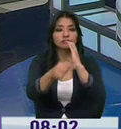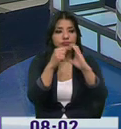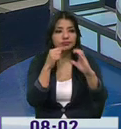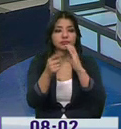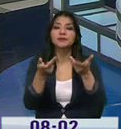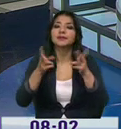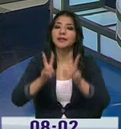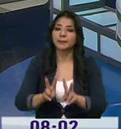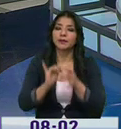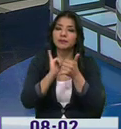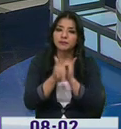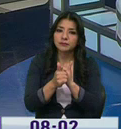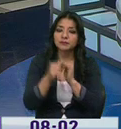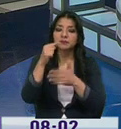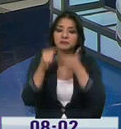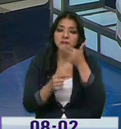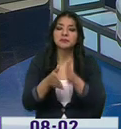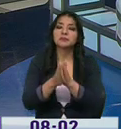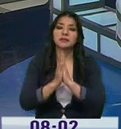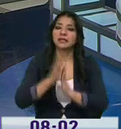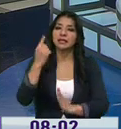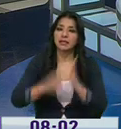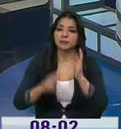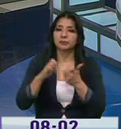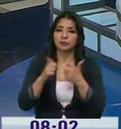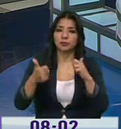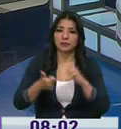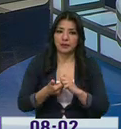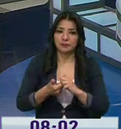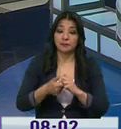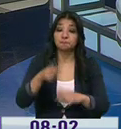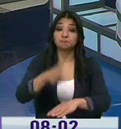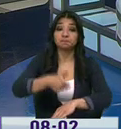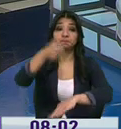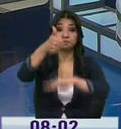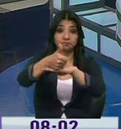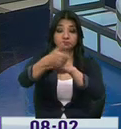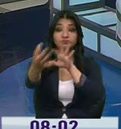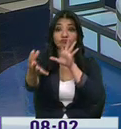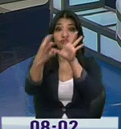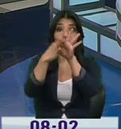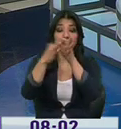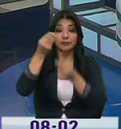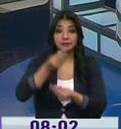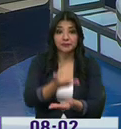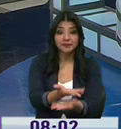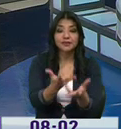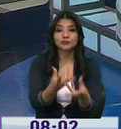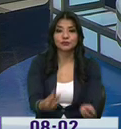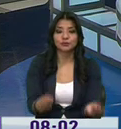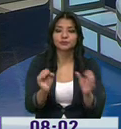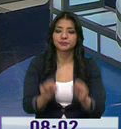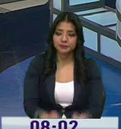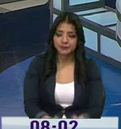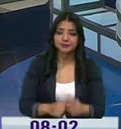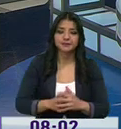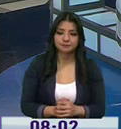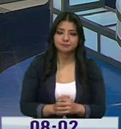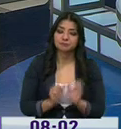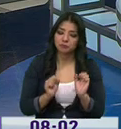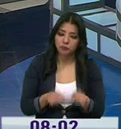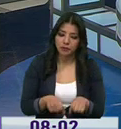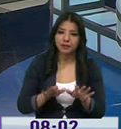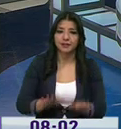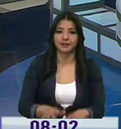son las peticiones que tiene con nosotros, para nosotros a través de la autoridad ser ese lazo para poder resolver lo que se puede en nuestra